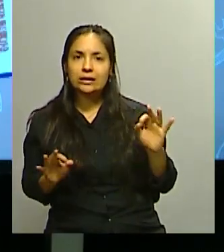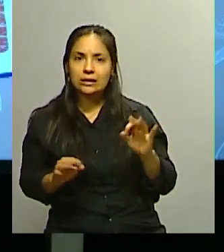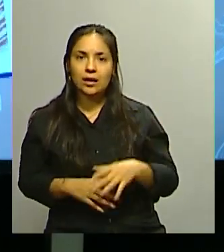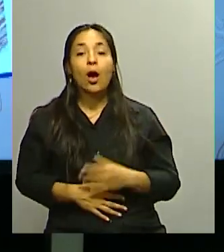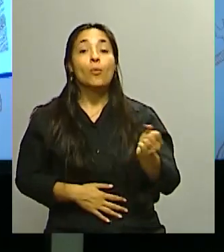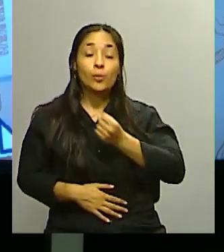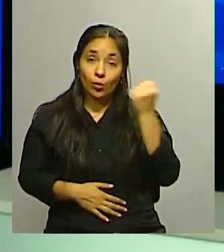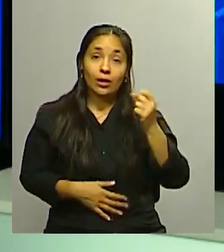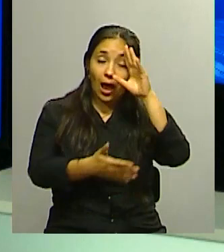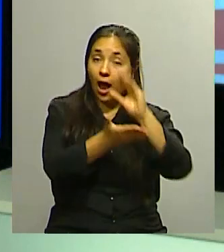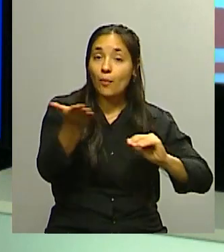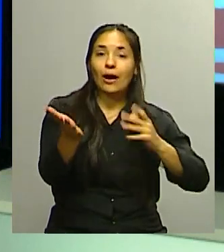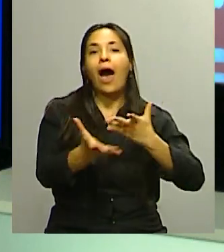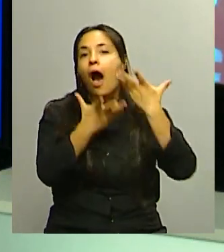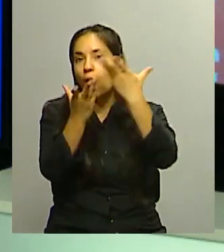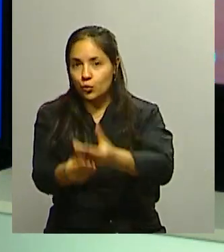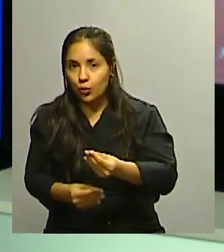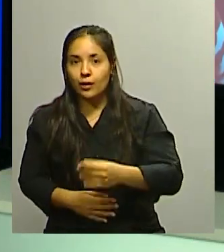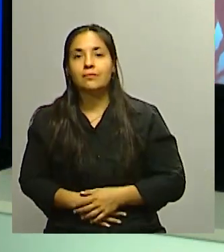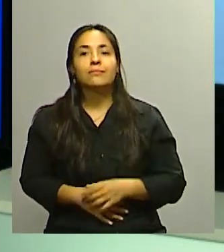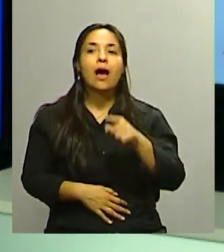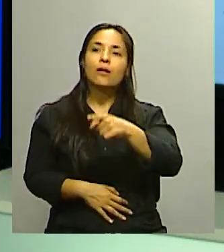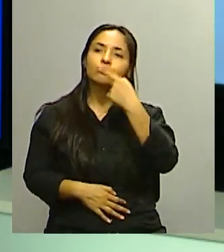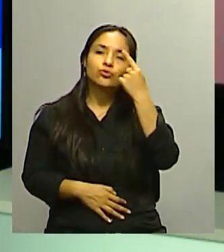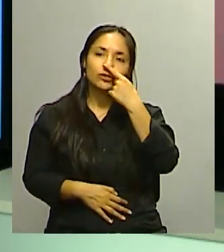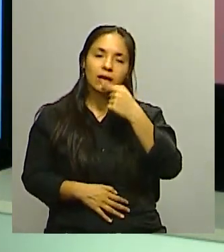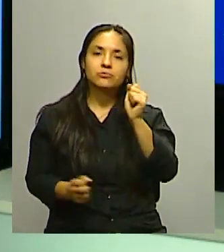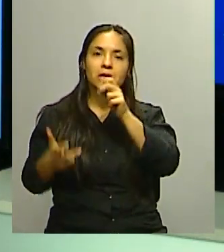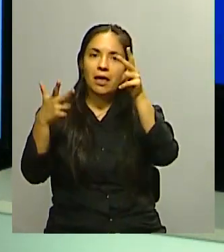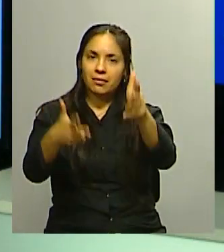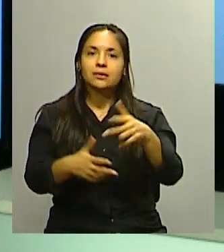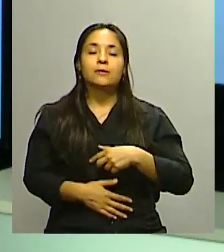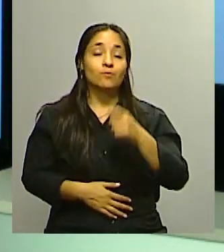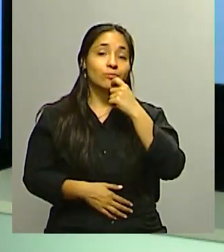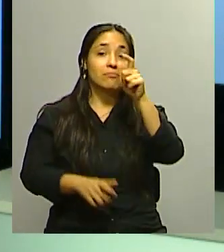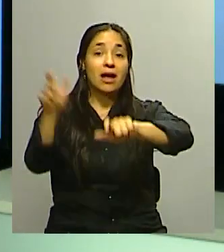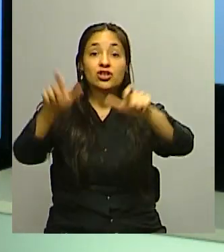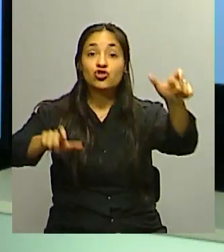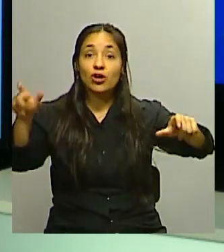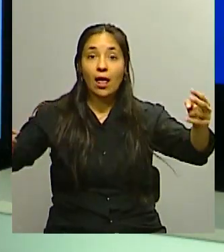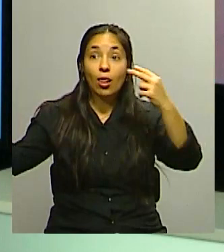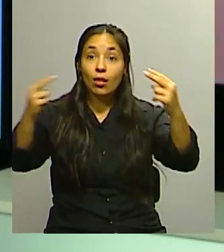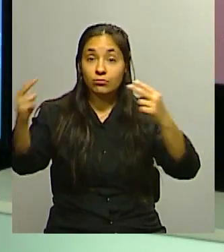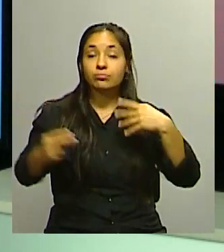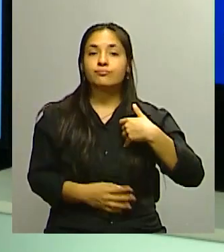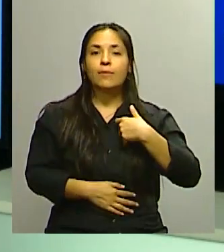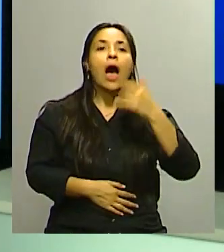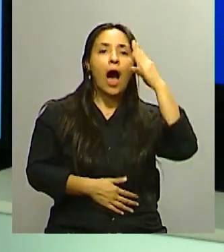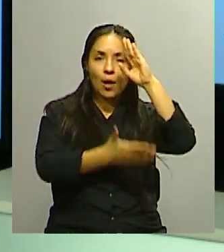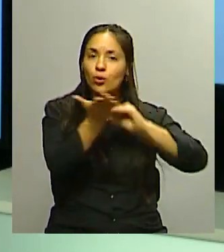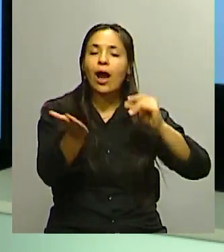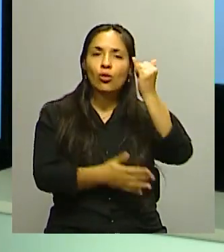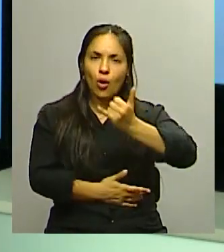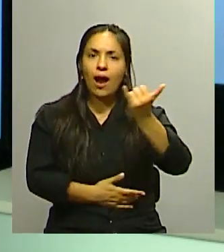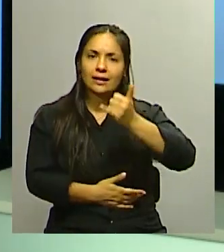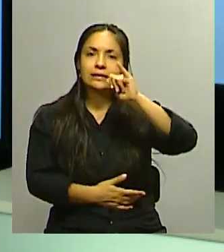podamos. Es muy bueno eso que decís, Blanca, porque me imagino que tal vez alguien que nos está viendo ya tiene un abogado o una abogada